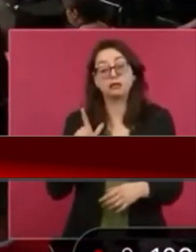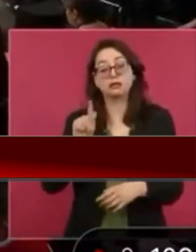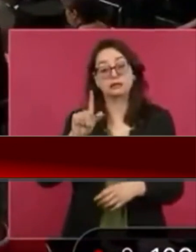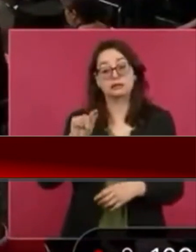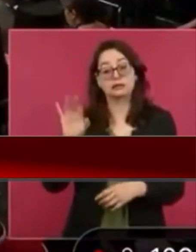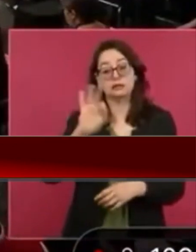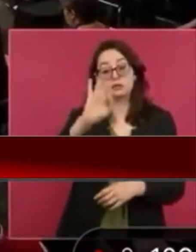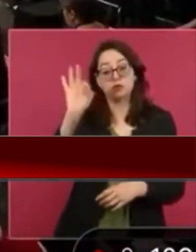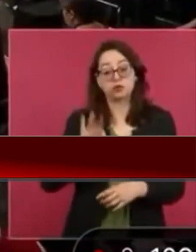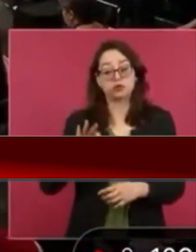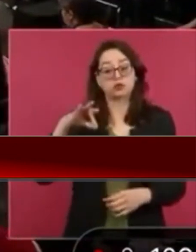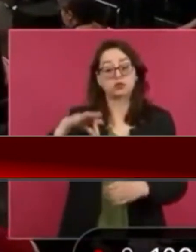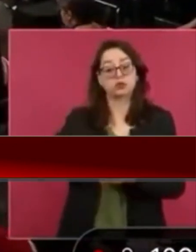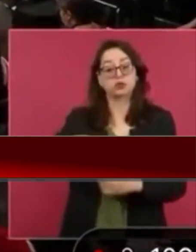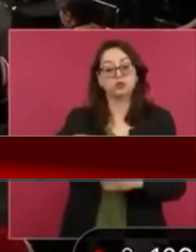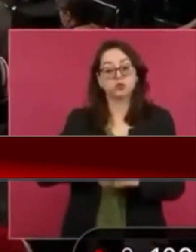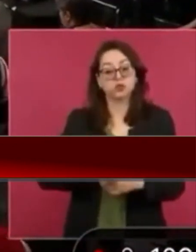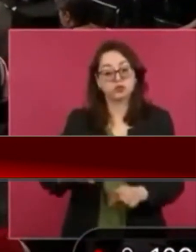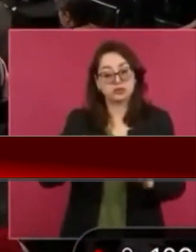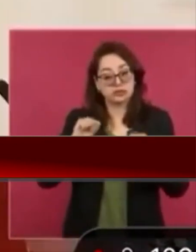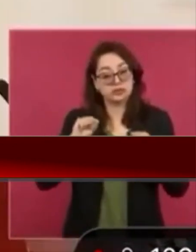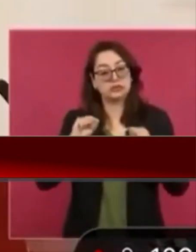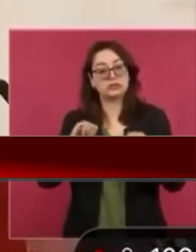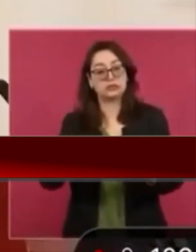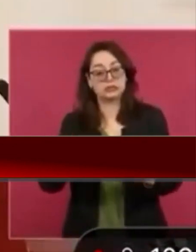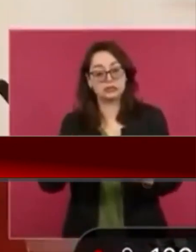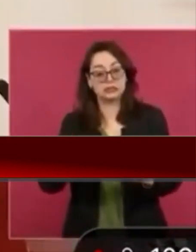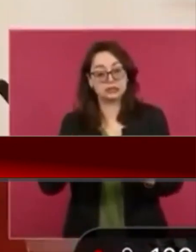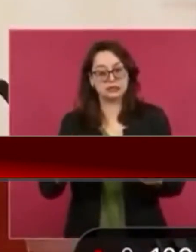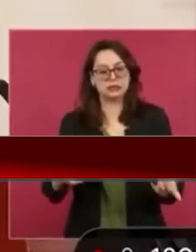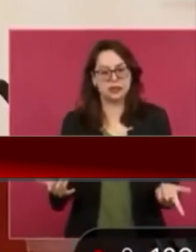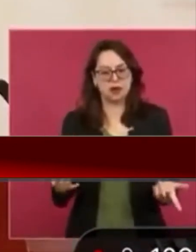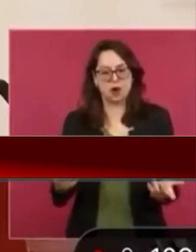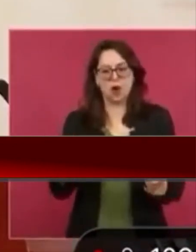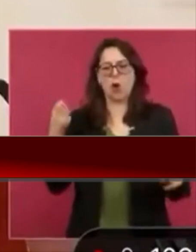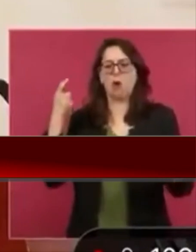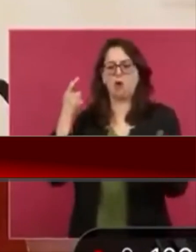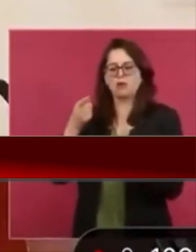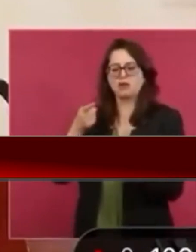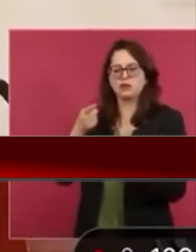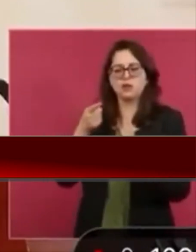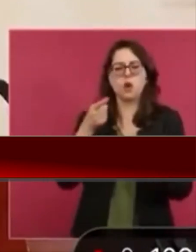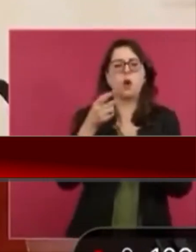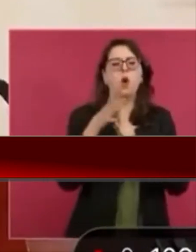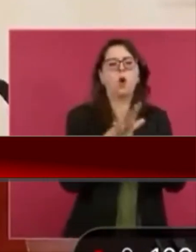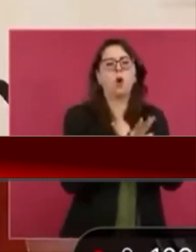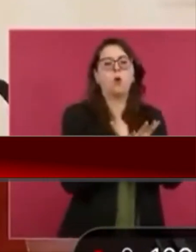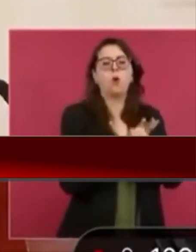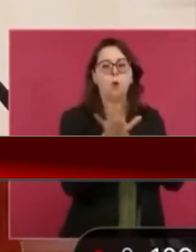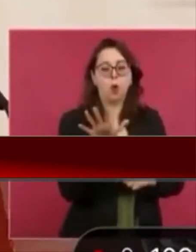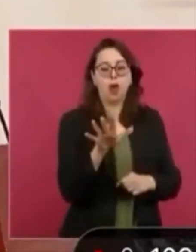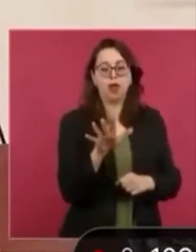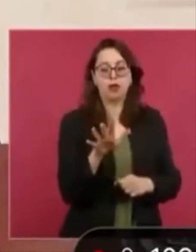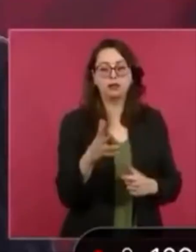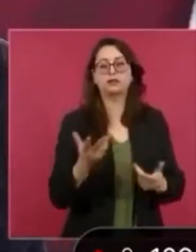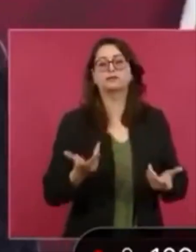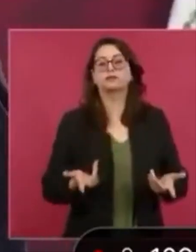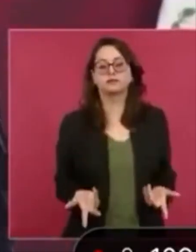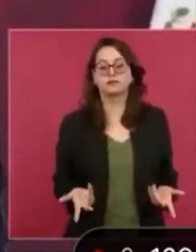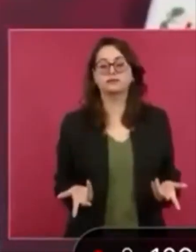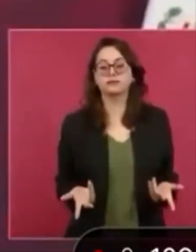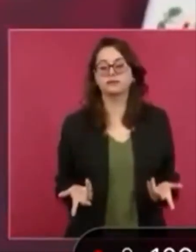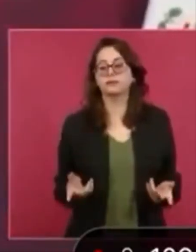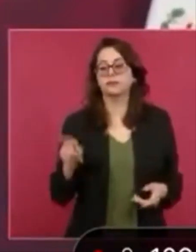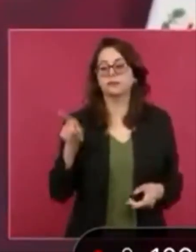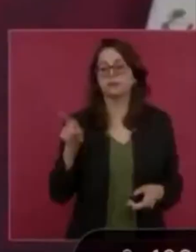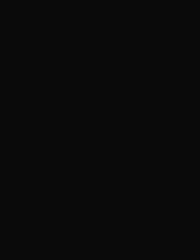calificada para que el pueblo sea el que lleve a cabo la reforma